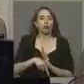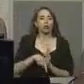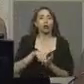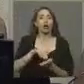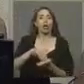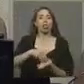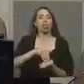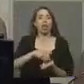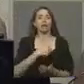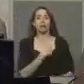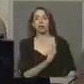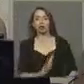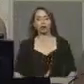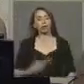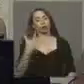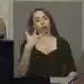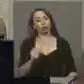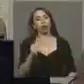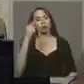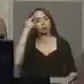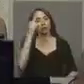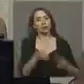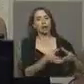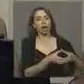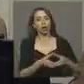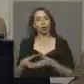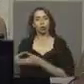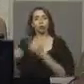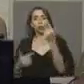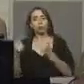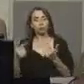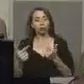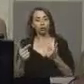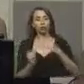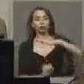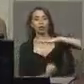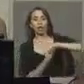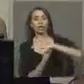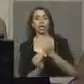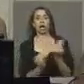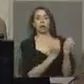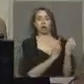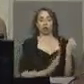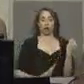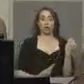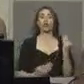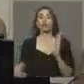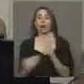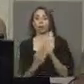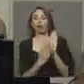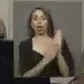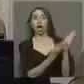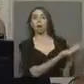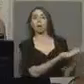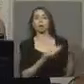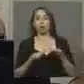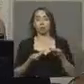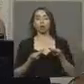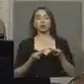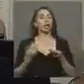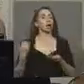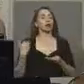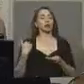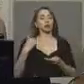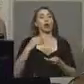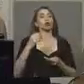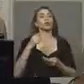no quise contribuir a profundizar el debilitamiento de mi gobierno. Pensé que las bancadas y partidos que lo sustentan iban a respaldar